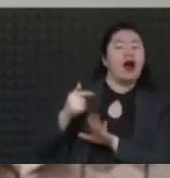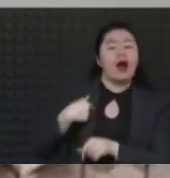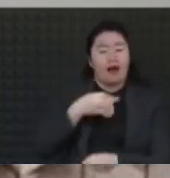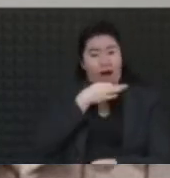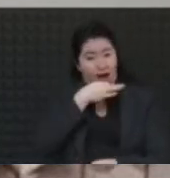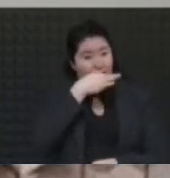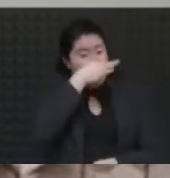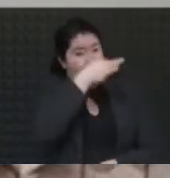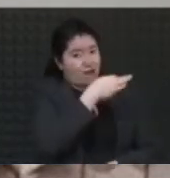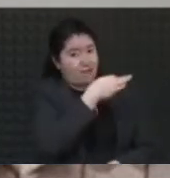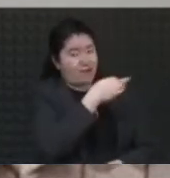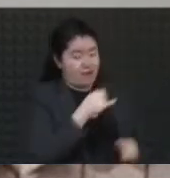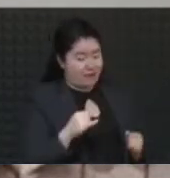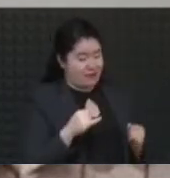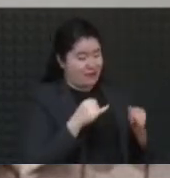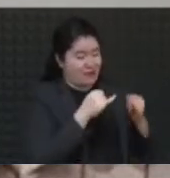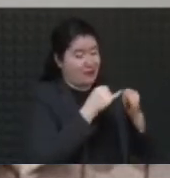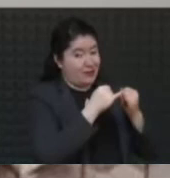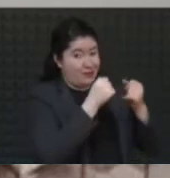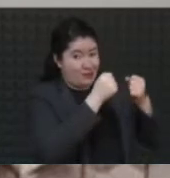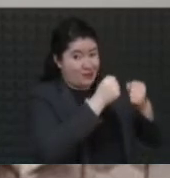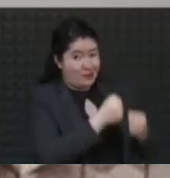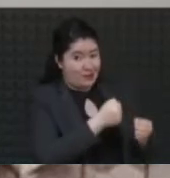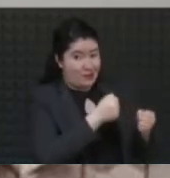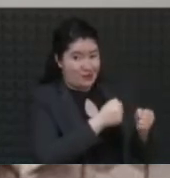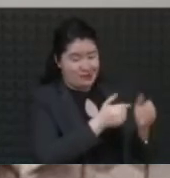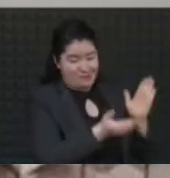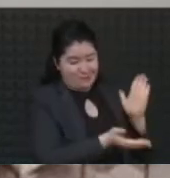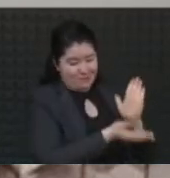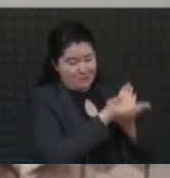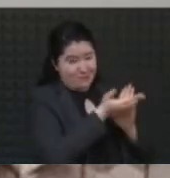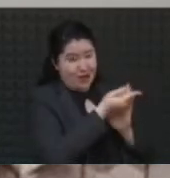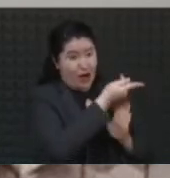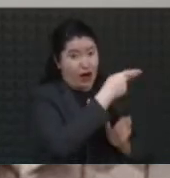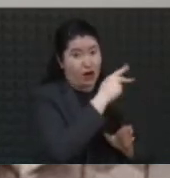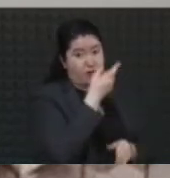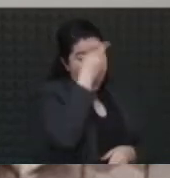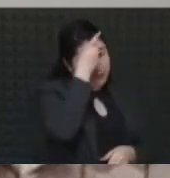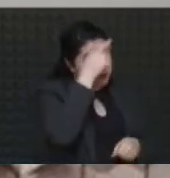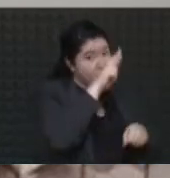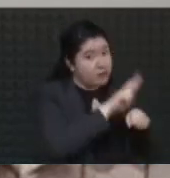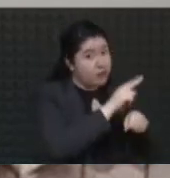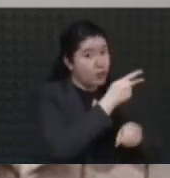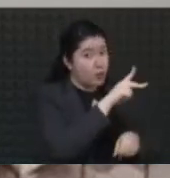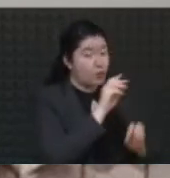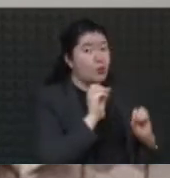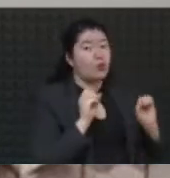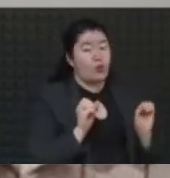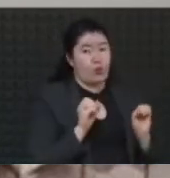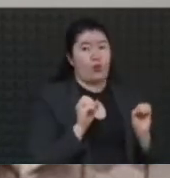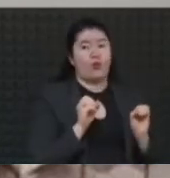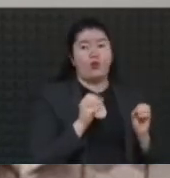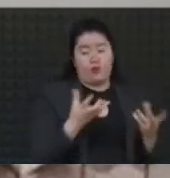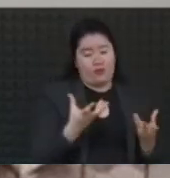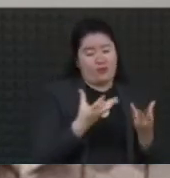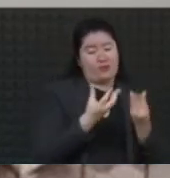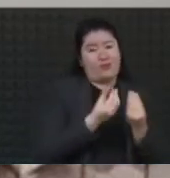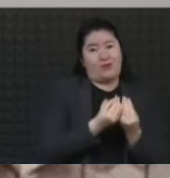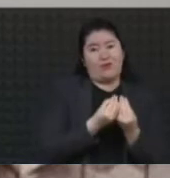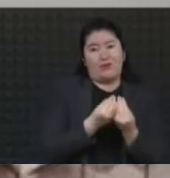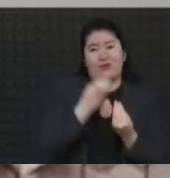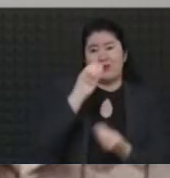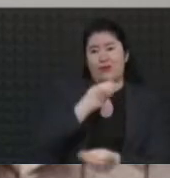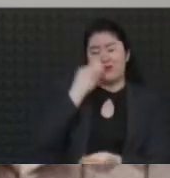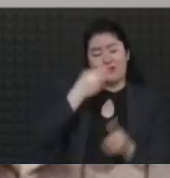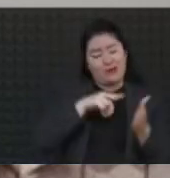Instituto de Seguridad de las Construcciones para que con sus directores responsables de obra o directores responsables de obra coordinados a través del Colegio